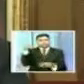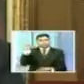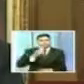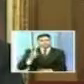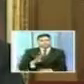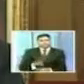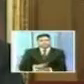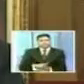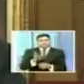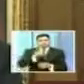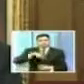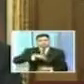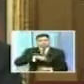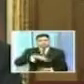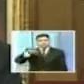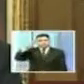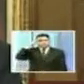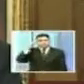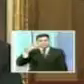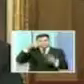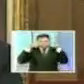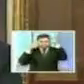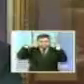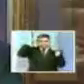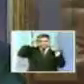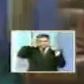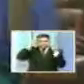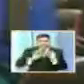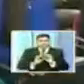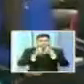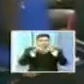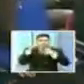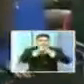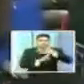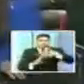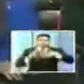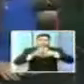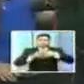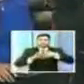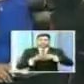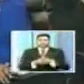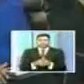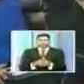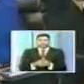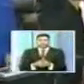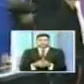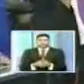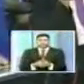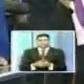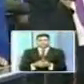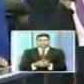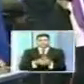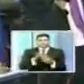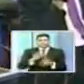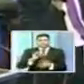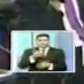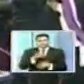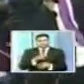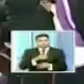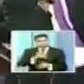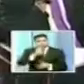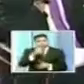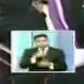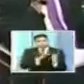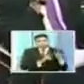Chávez fundamos UNASUR, la CELAC, y ellos se fueron a volar por el mundo a fundar los